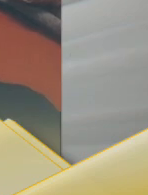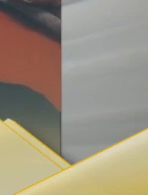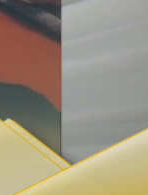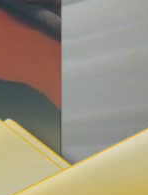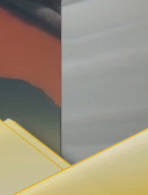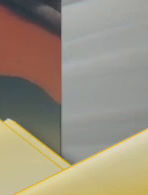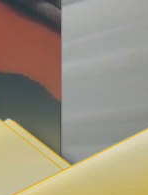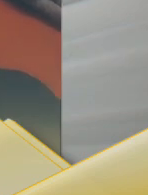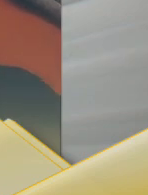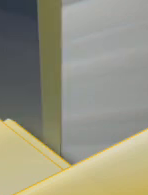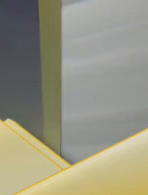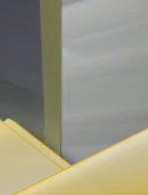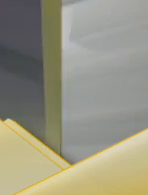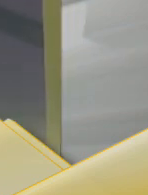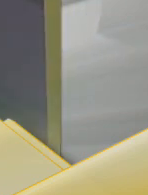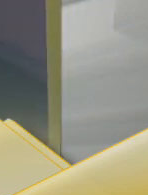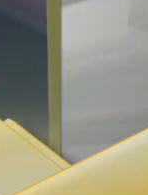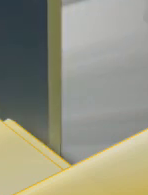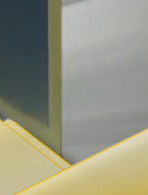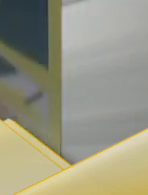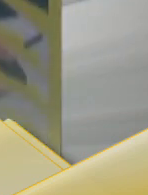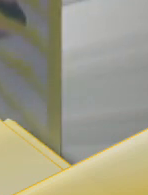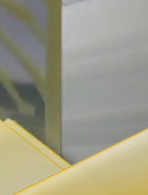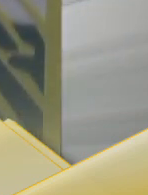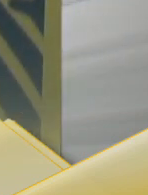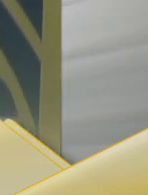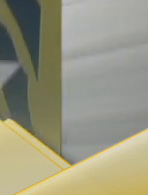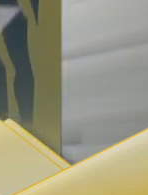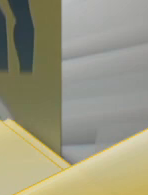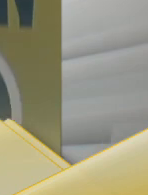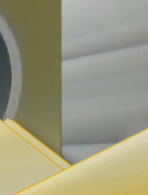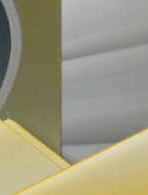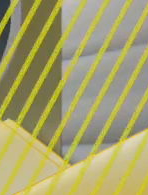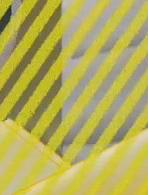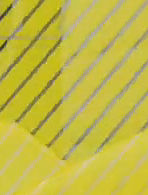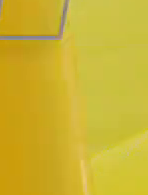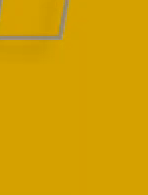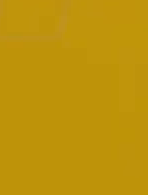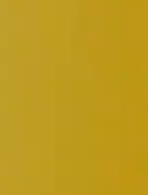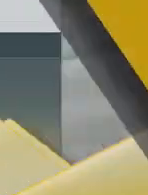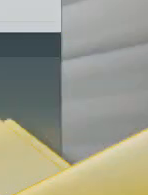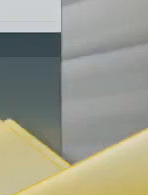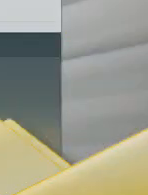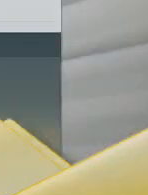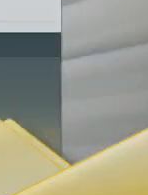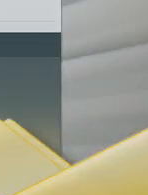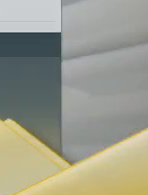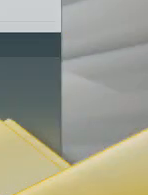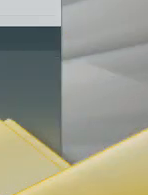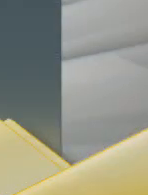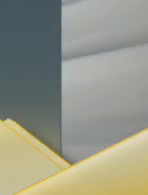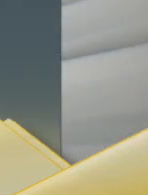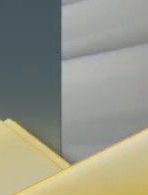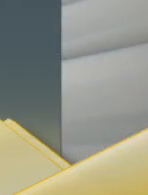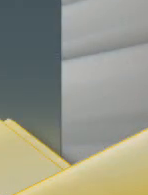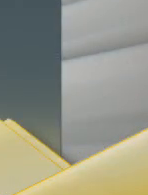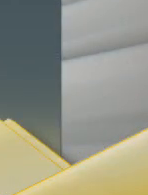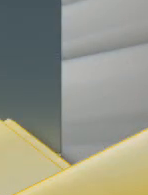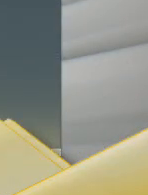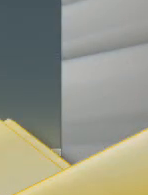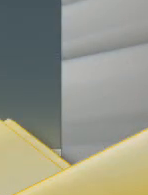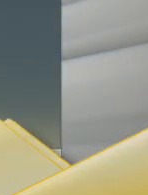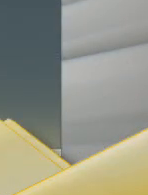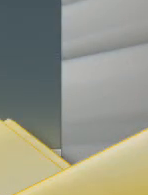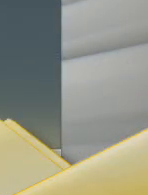hace 5 años. Wilson Lacan es el trabajador de la semana. En esta emisión le explicamos por qué